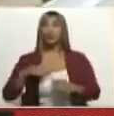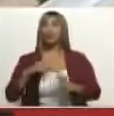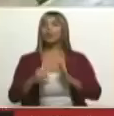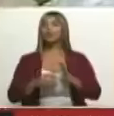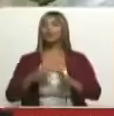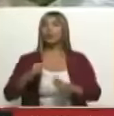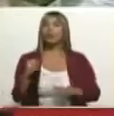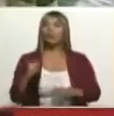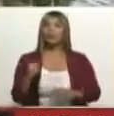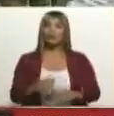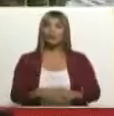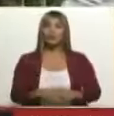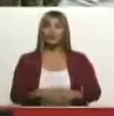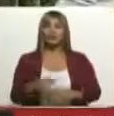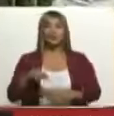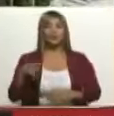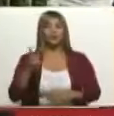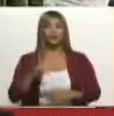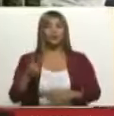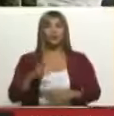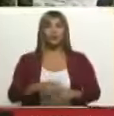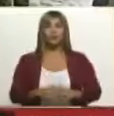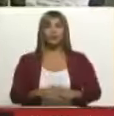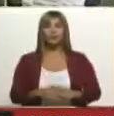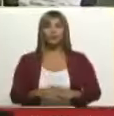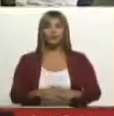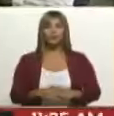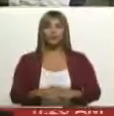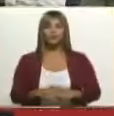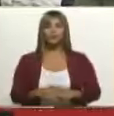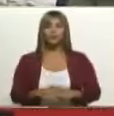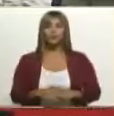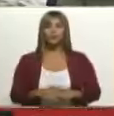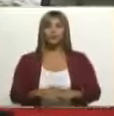seguridad ciudadana de Venezuela.